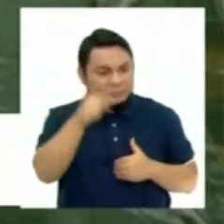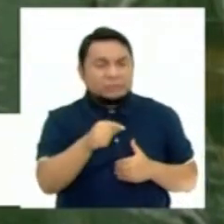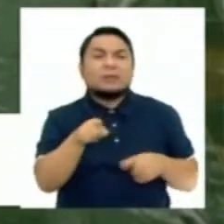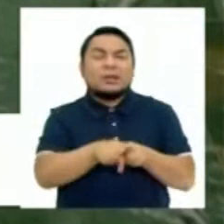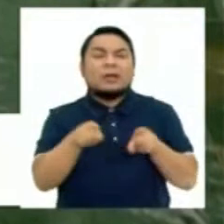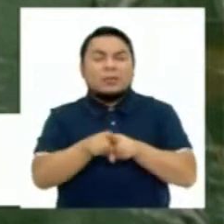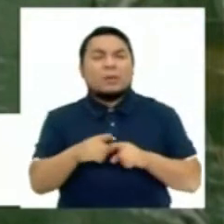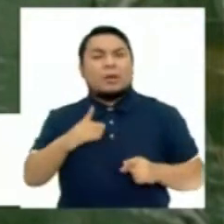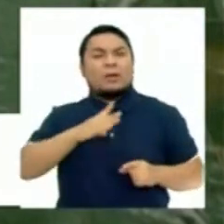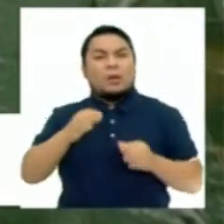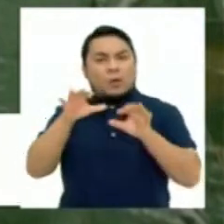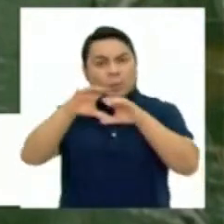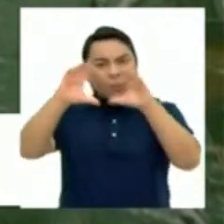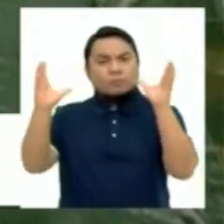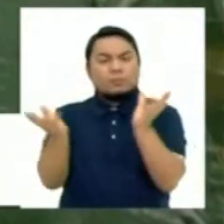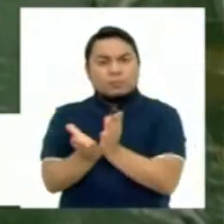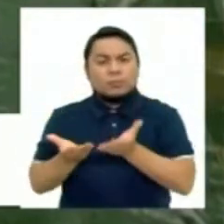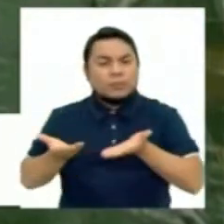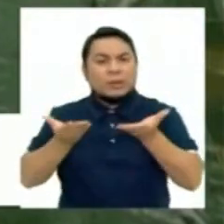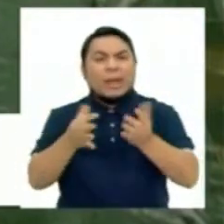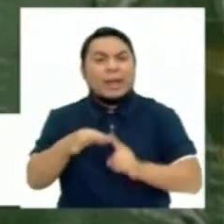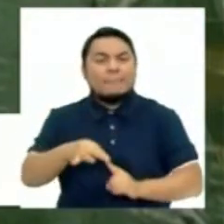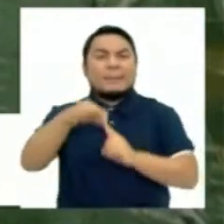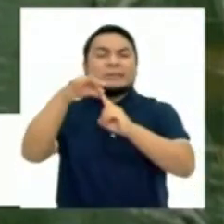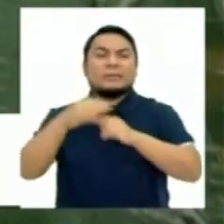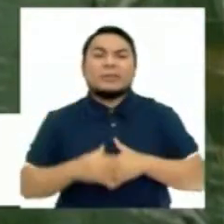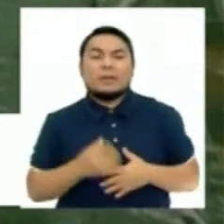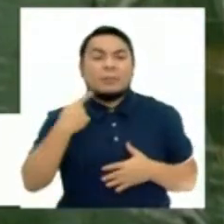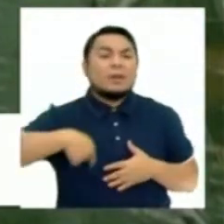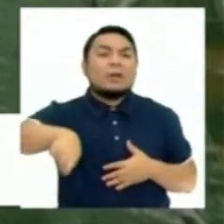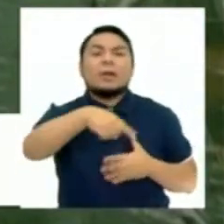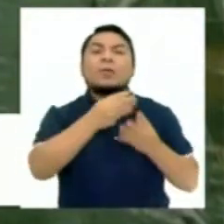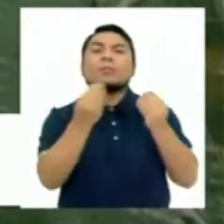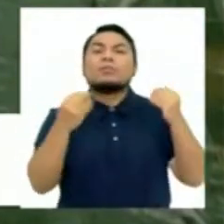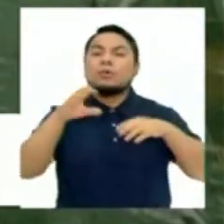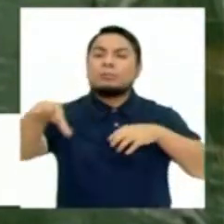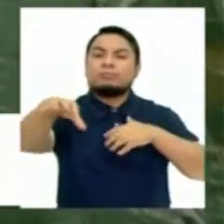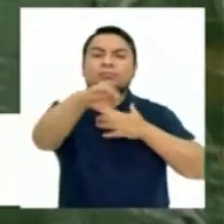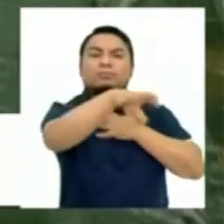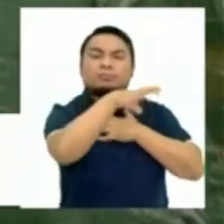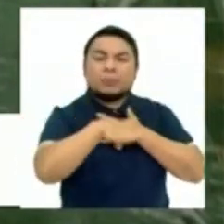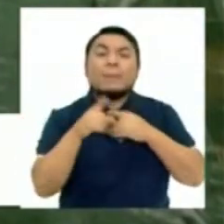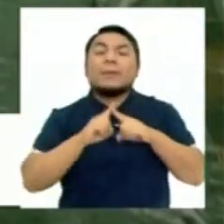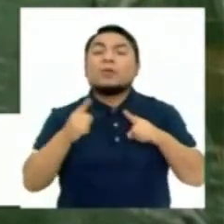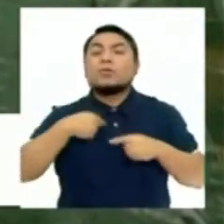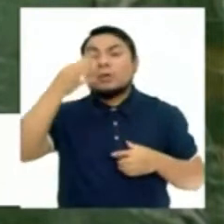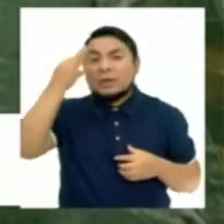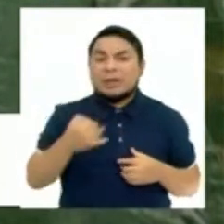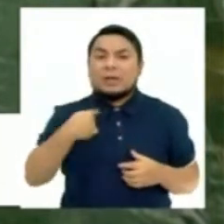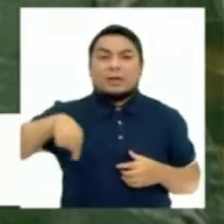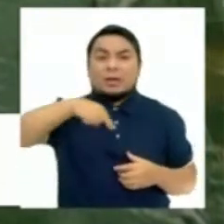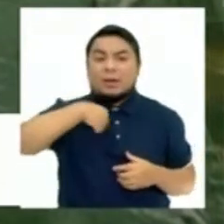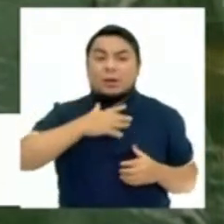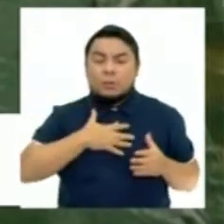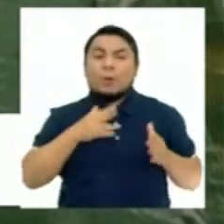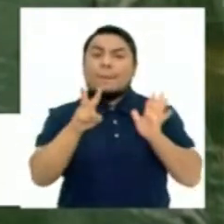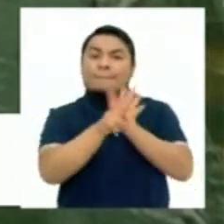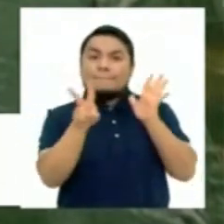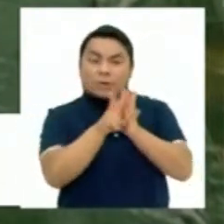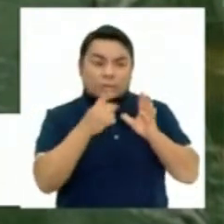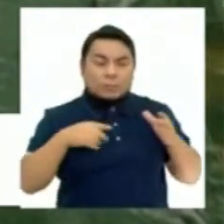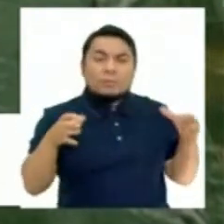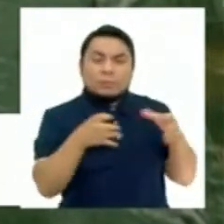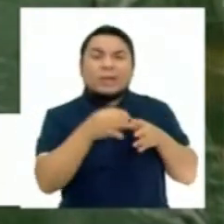la diplomacia mundial, especialmente para el multilateralismo, pero creo que nuestra voluntad